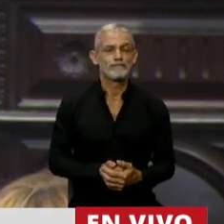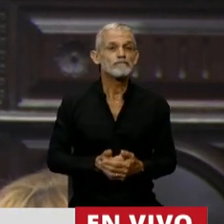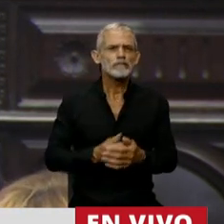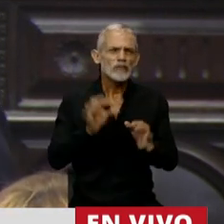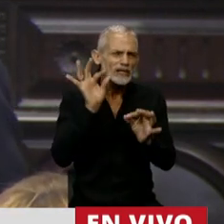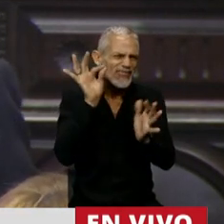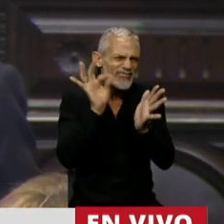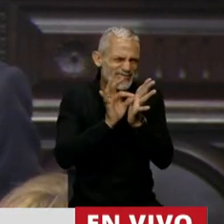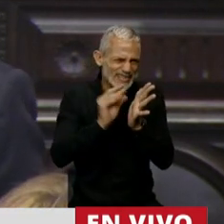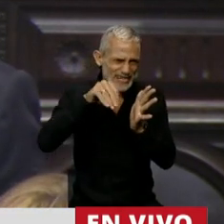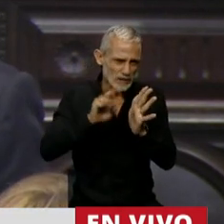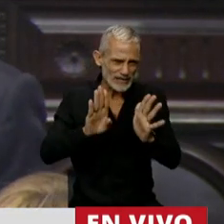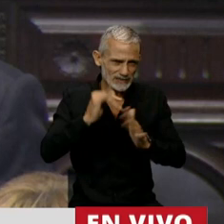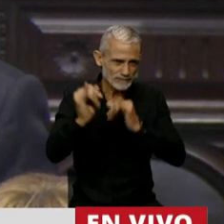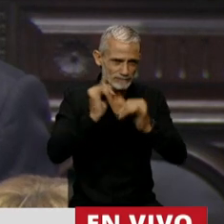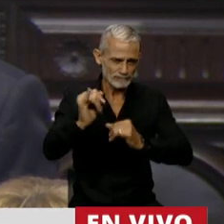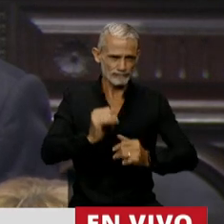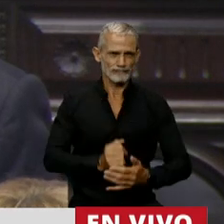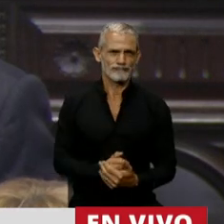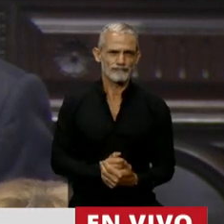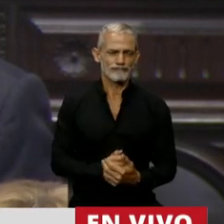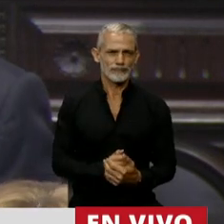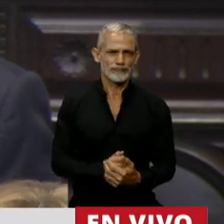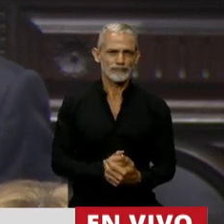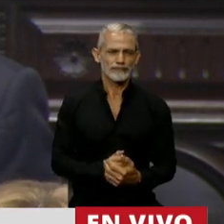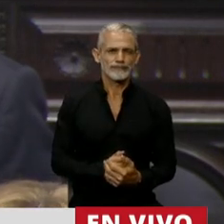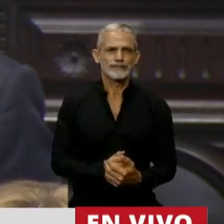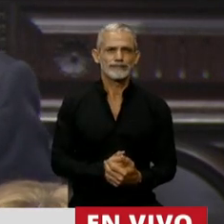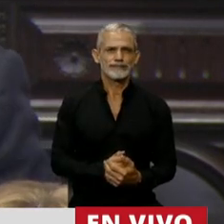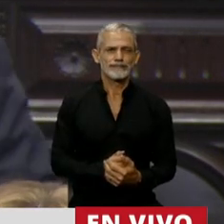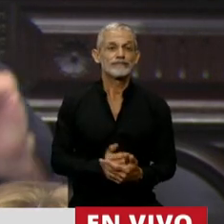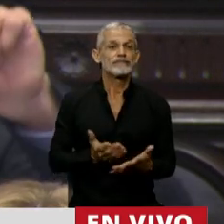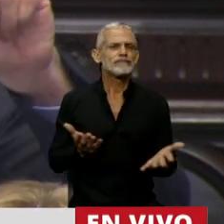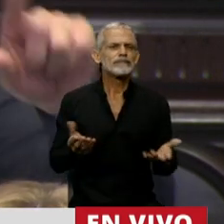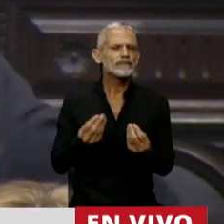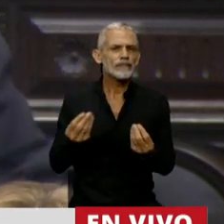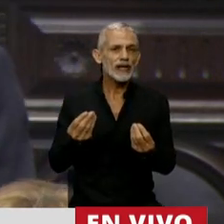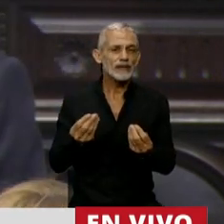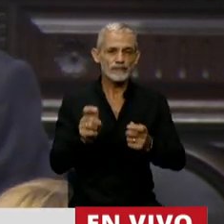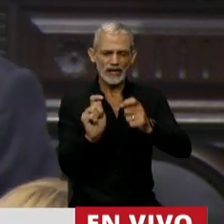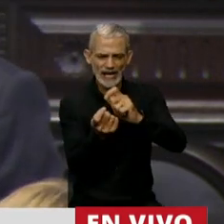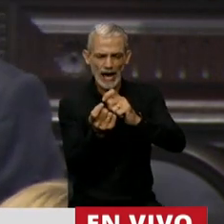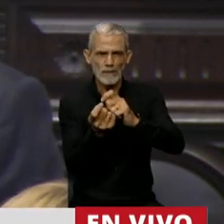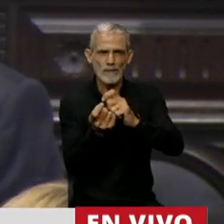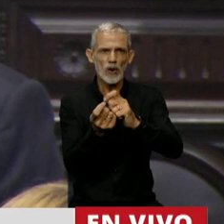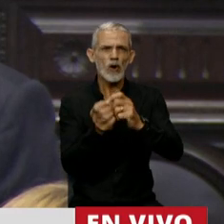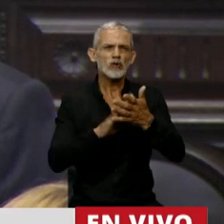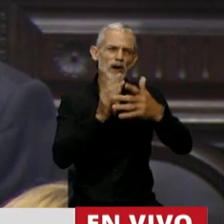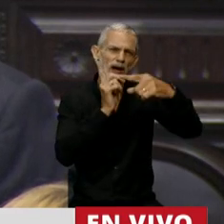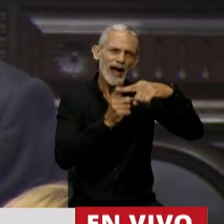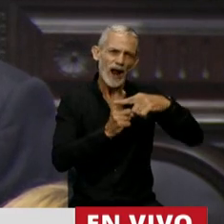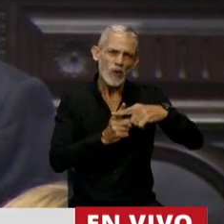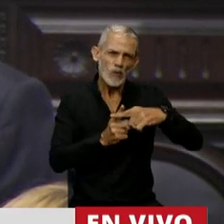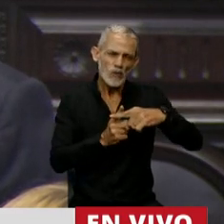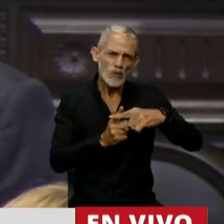Un detalle más quiero mencionar, presidente, y es el cambio en el cálculo que se